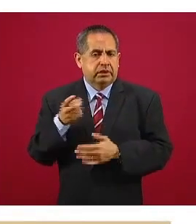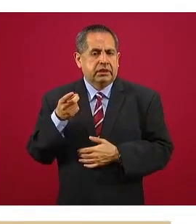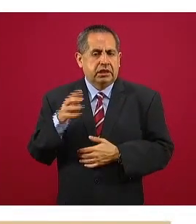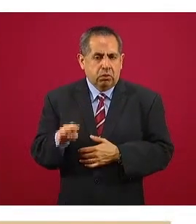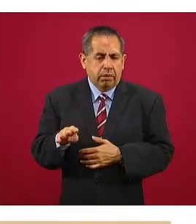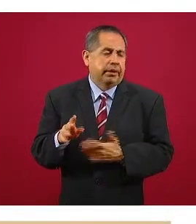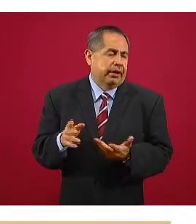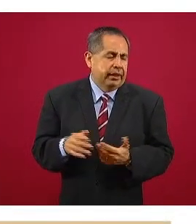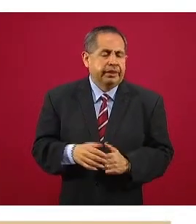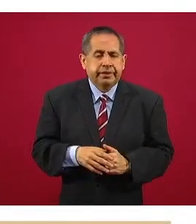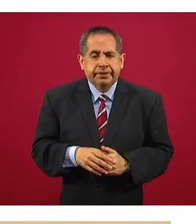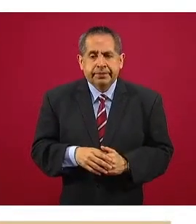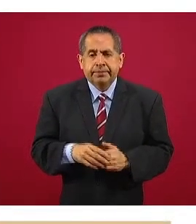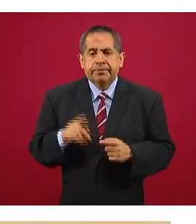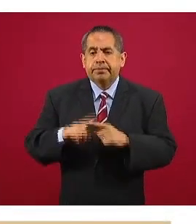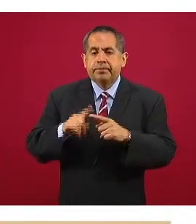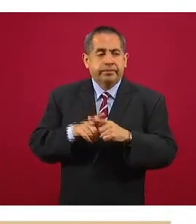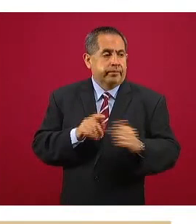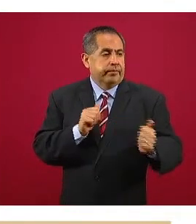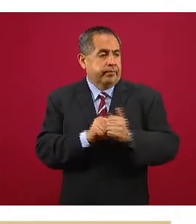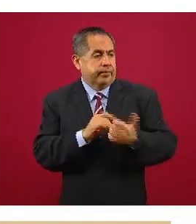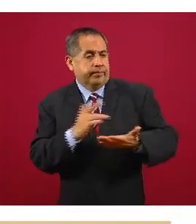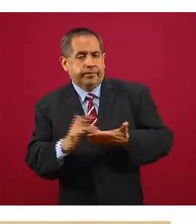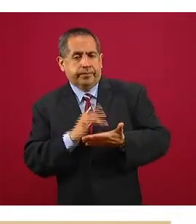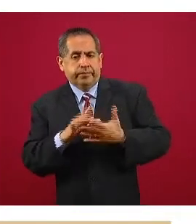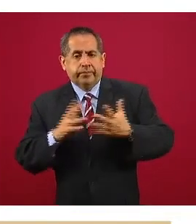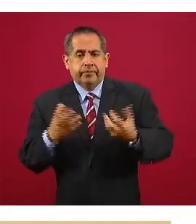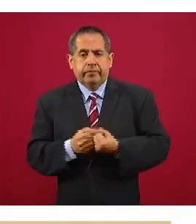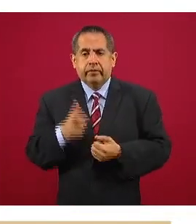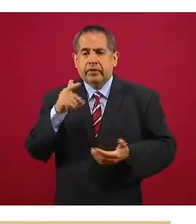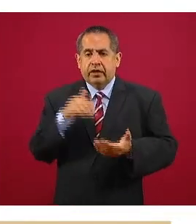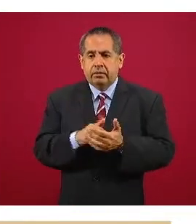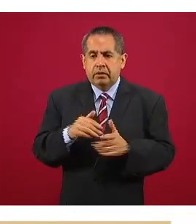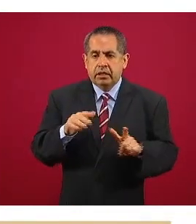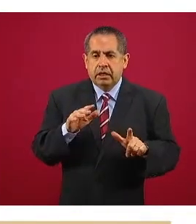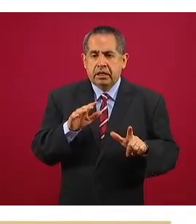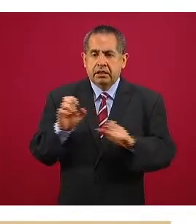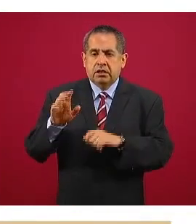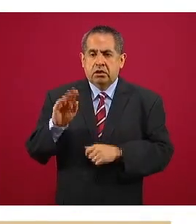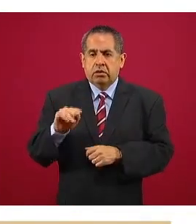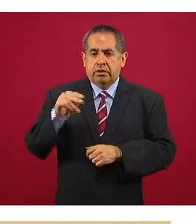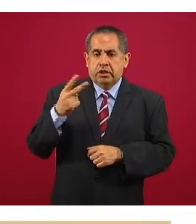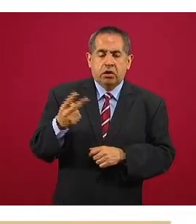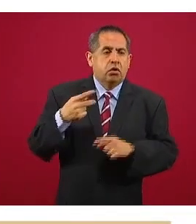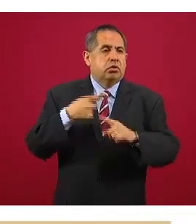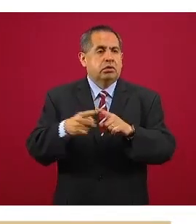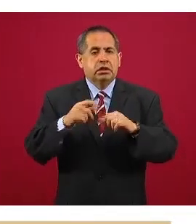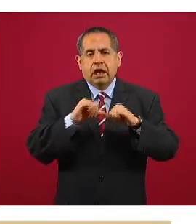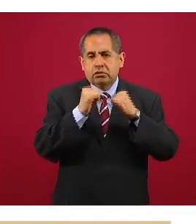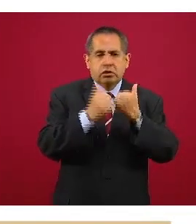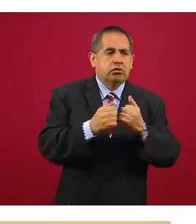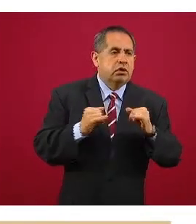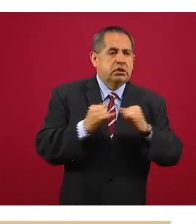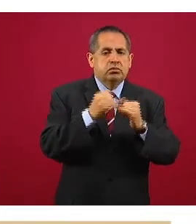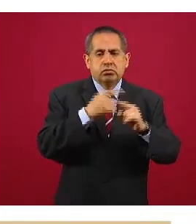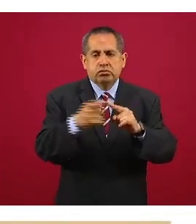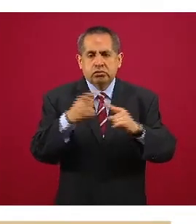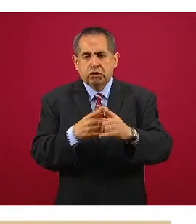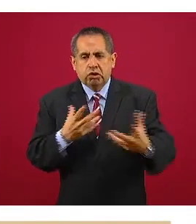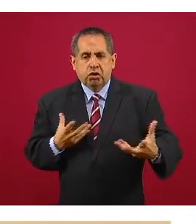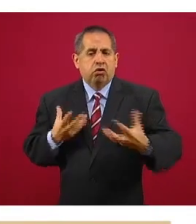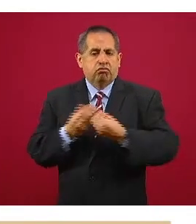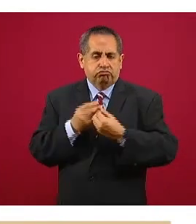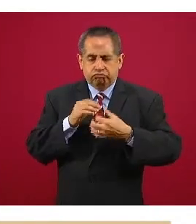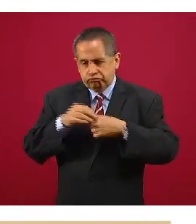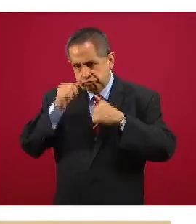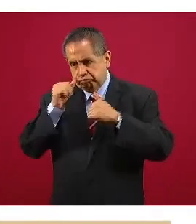384,039. Y los aliados que participan, 7,972 entre organizaciones e instituciones. La siguiente, por